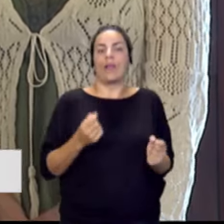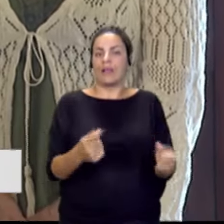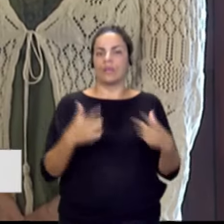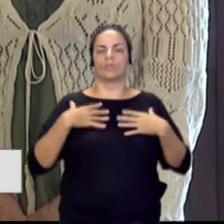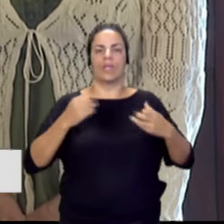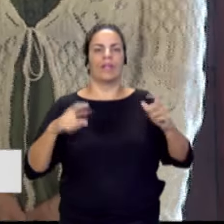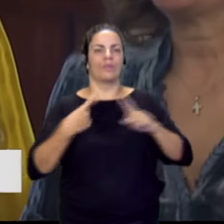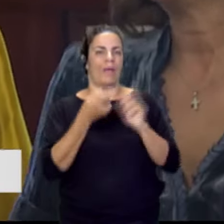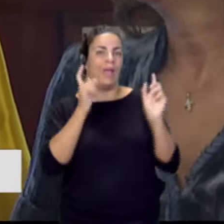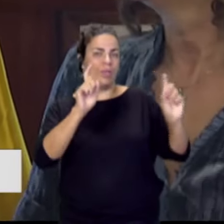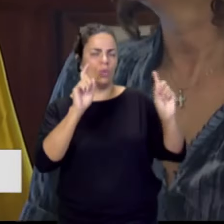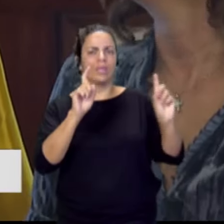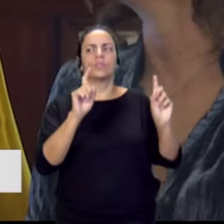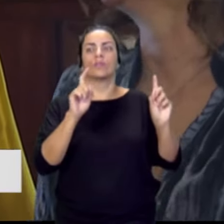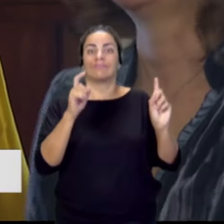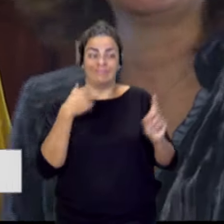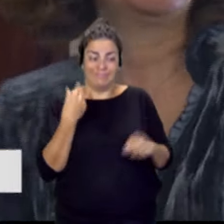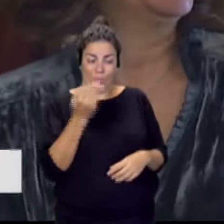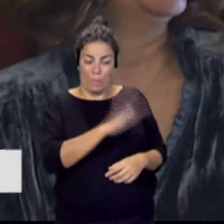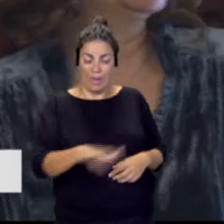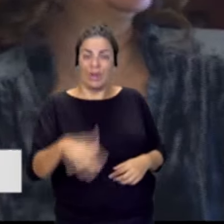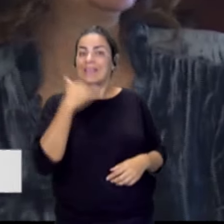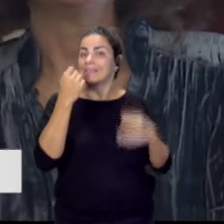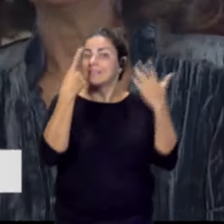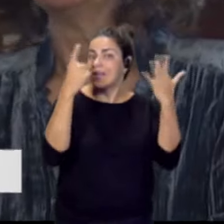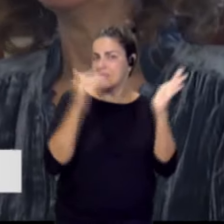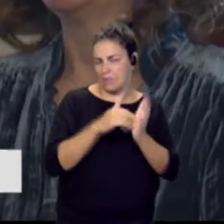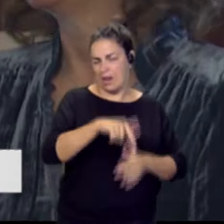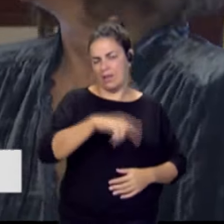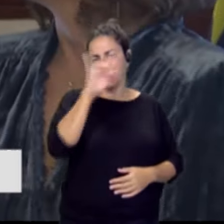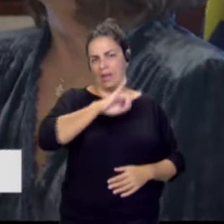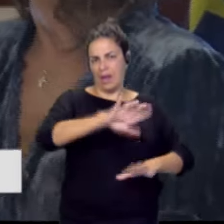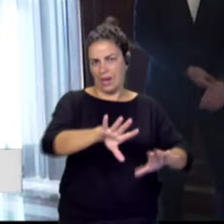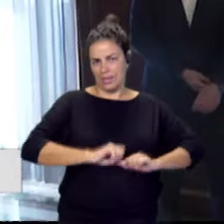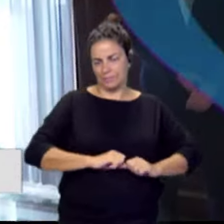educación de los casi 6.000 menores que acoge Canarias.